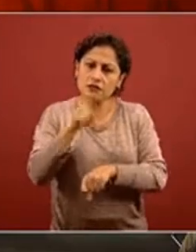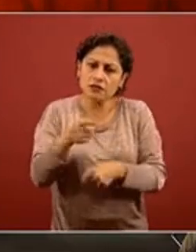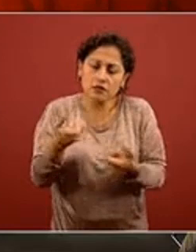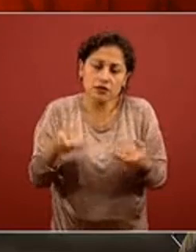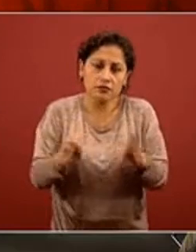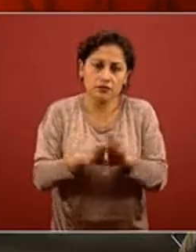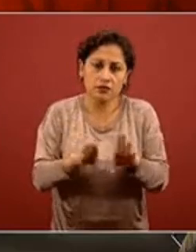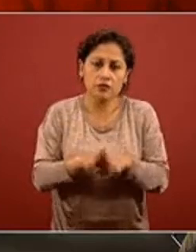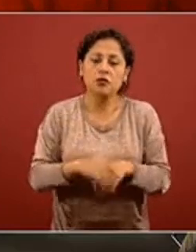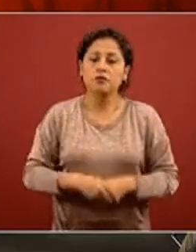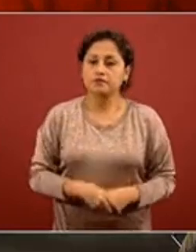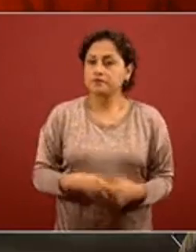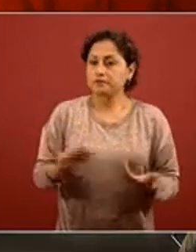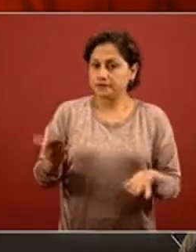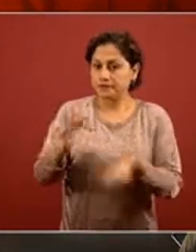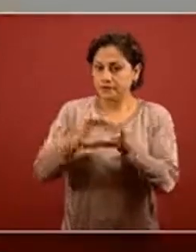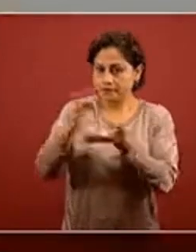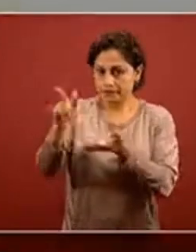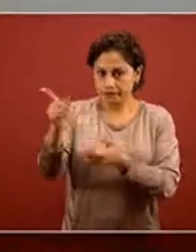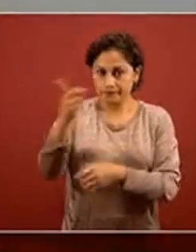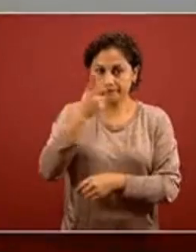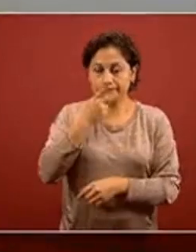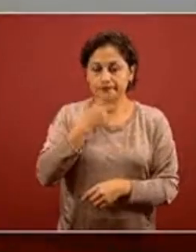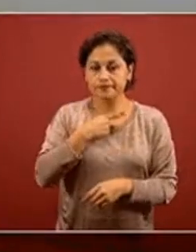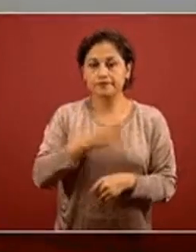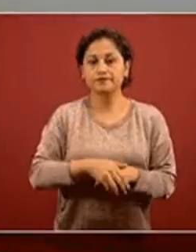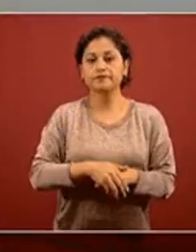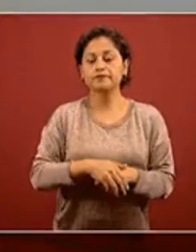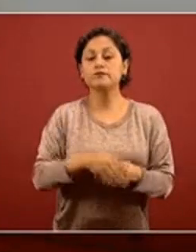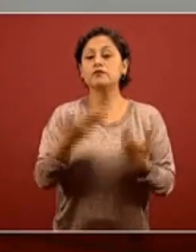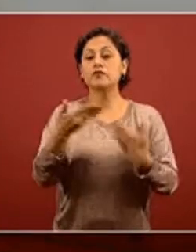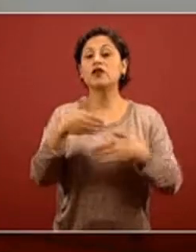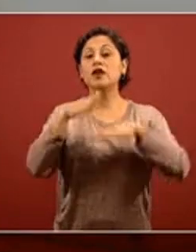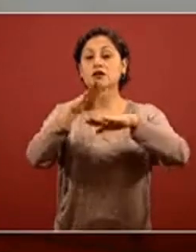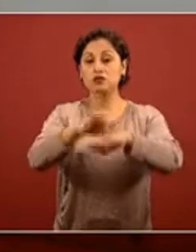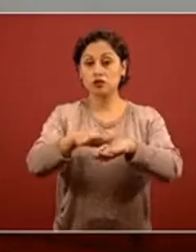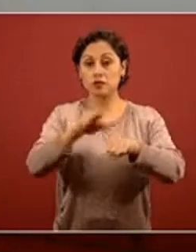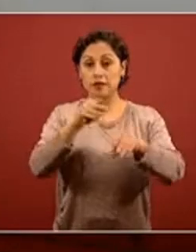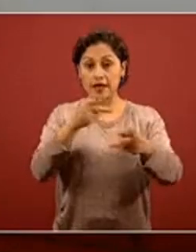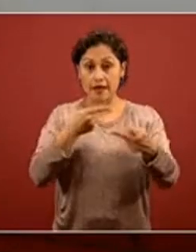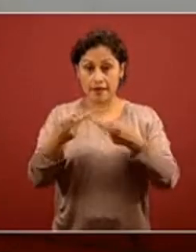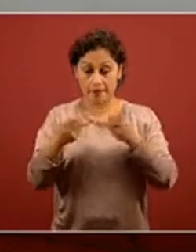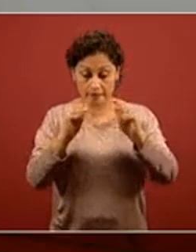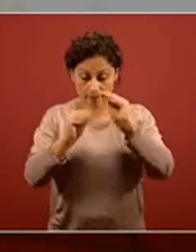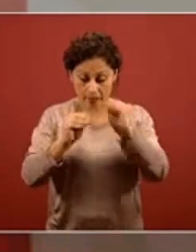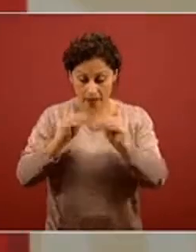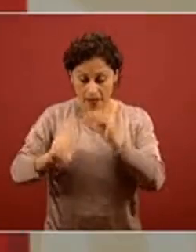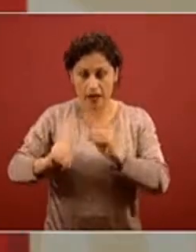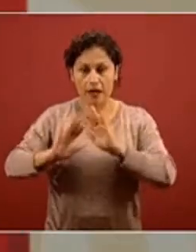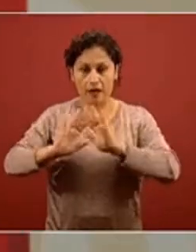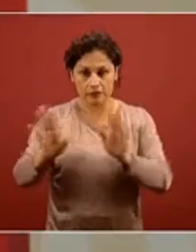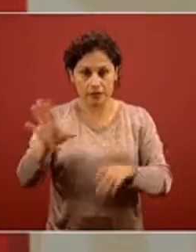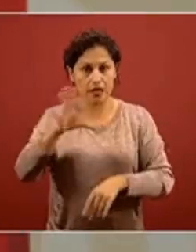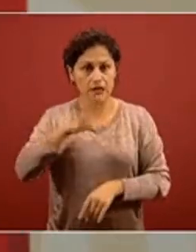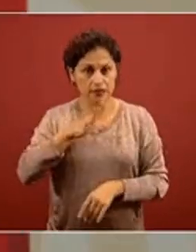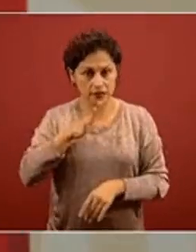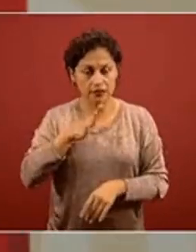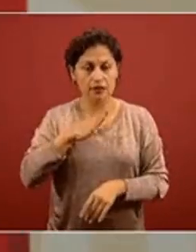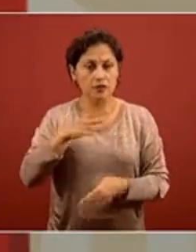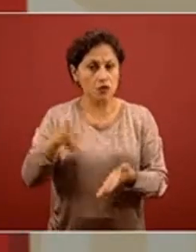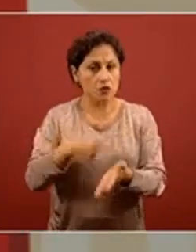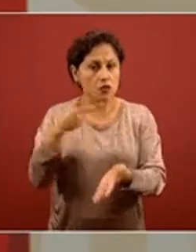Gracias por su comentario respecto al plan. El plan existe, lo hemos relatado varias veces, el sábado o el